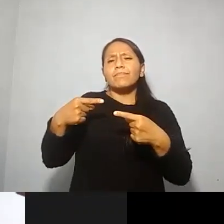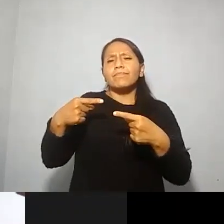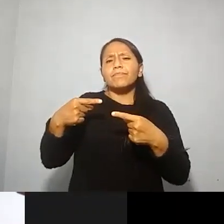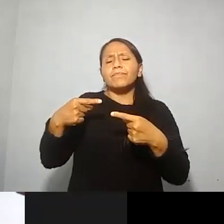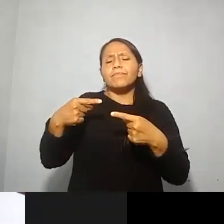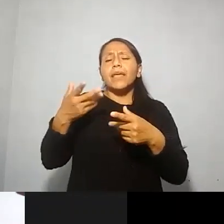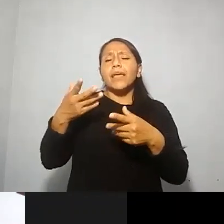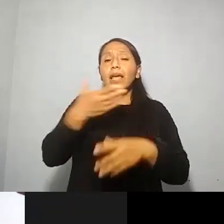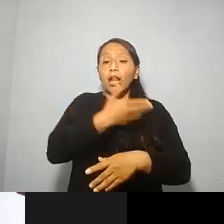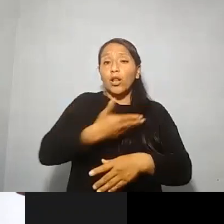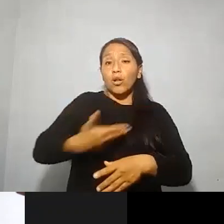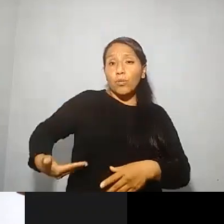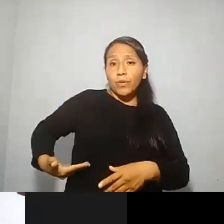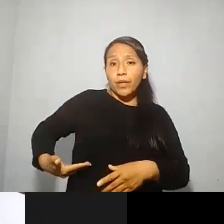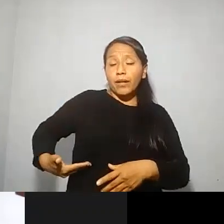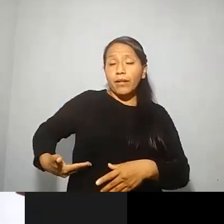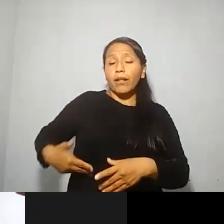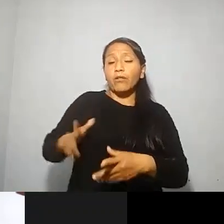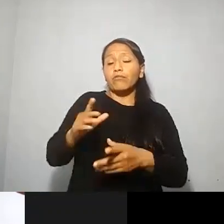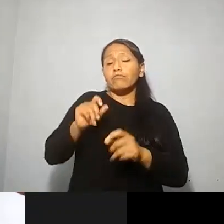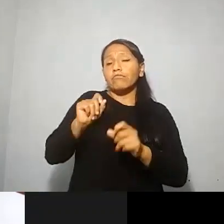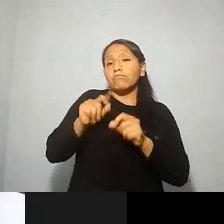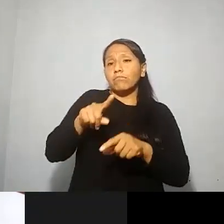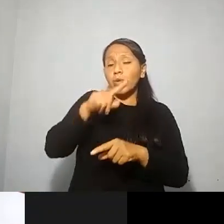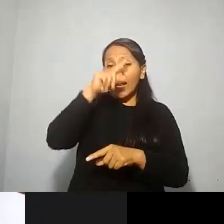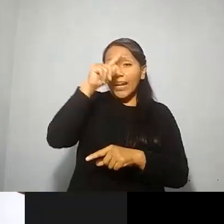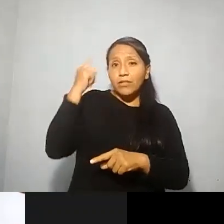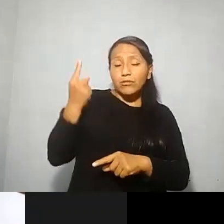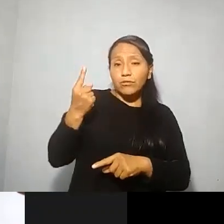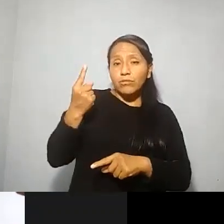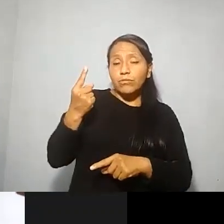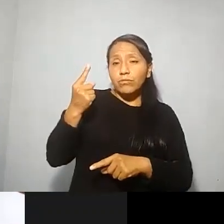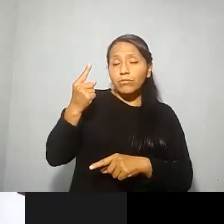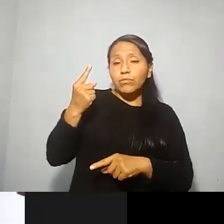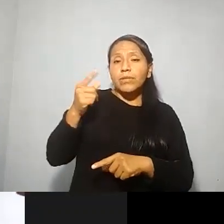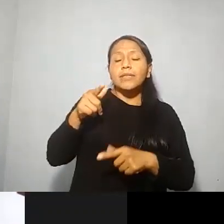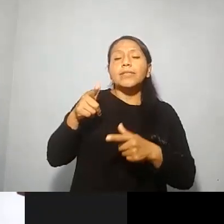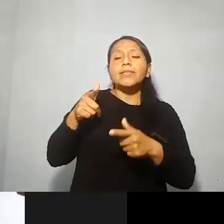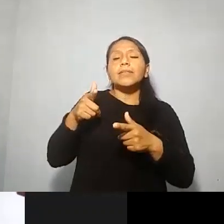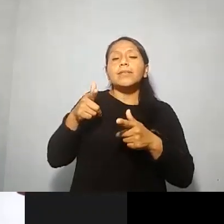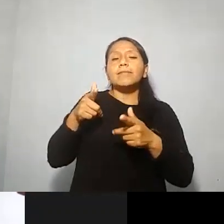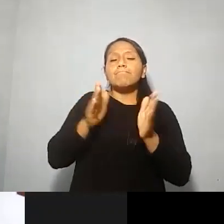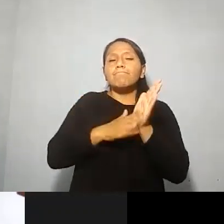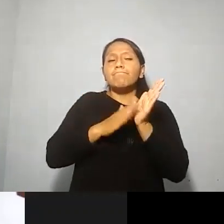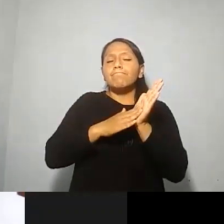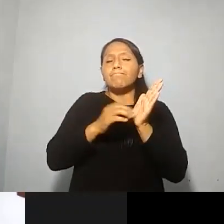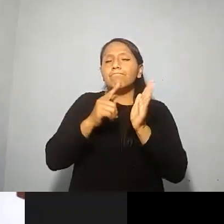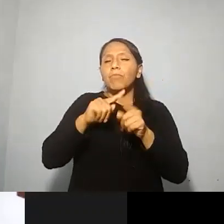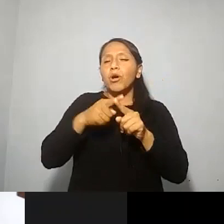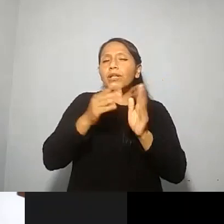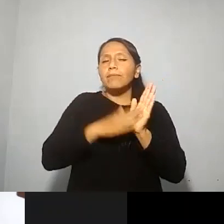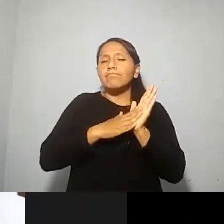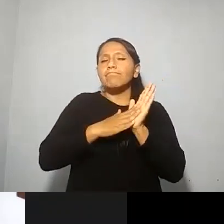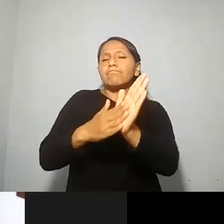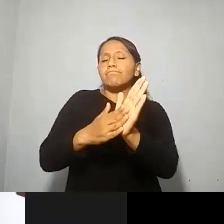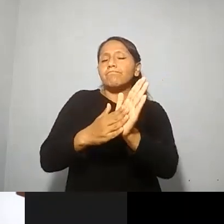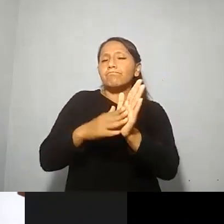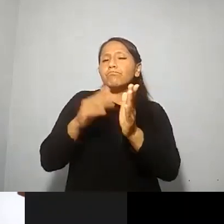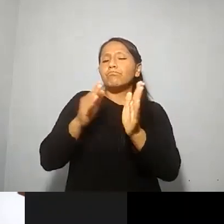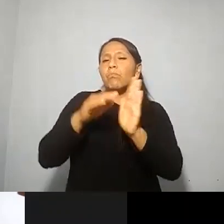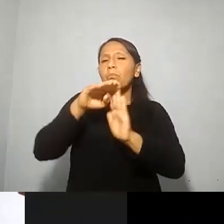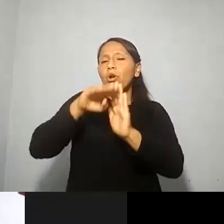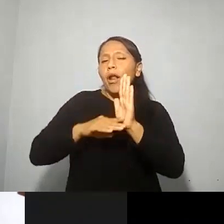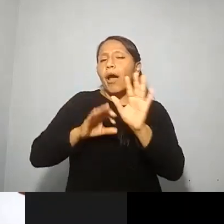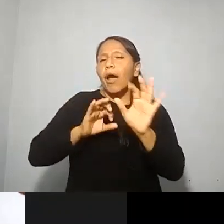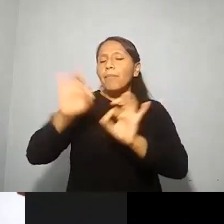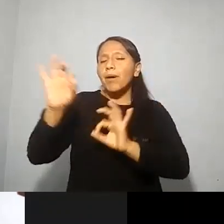gobierno de un estado seguía para realizar determinados programas